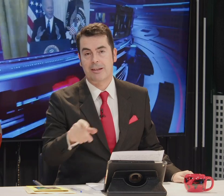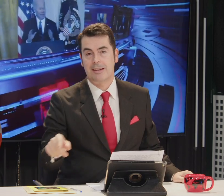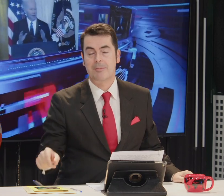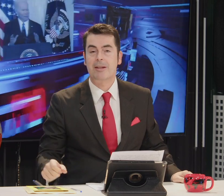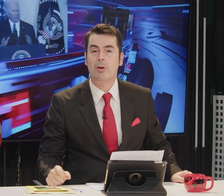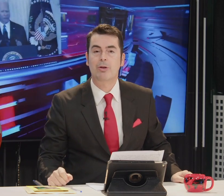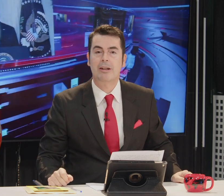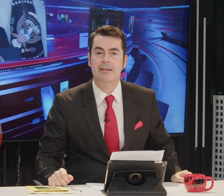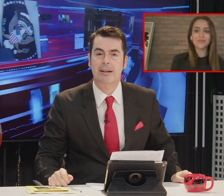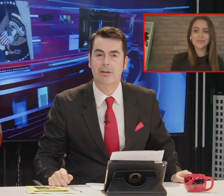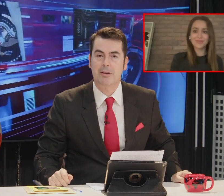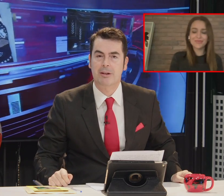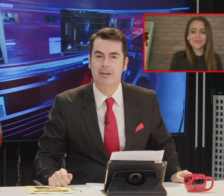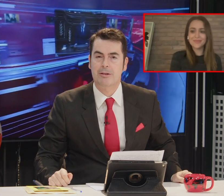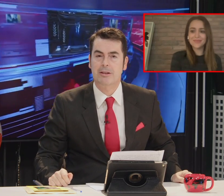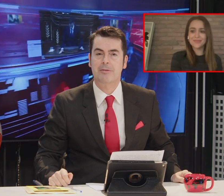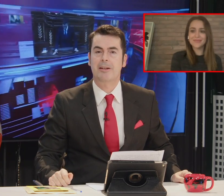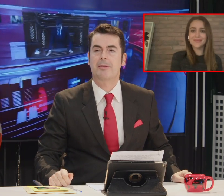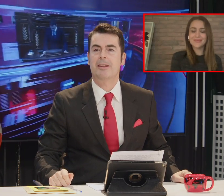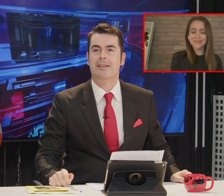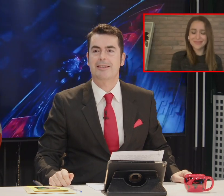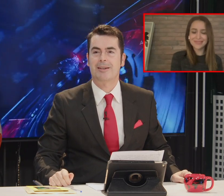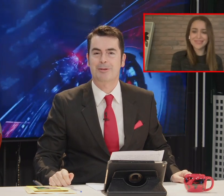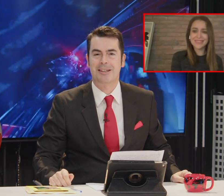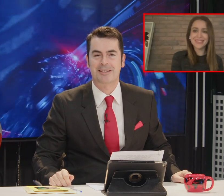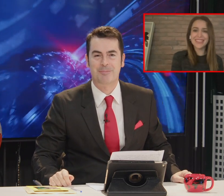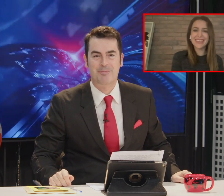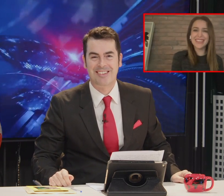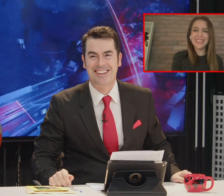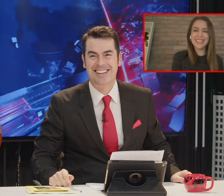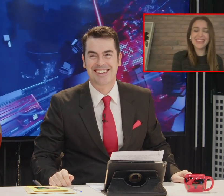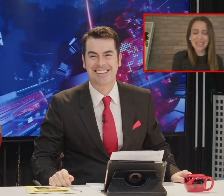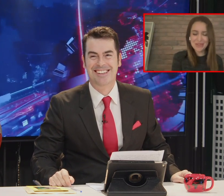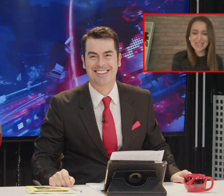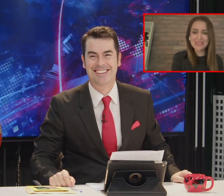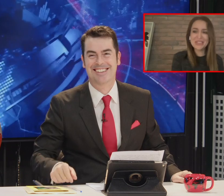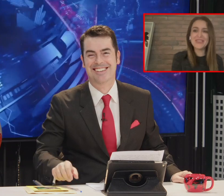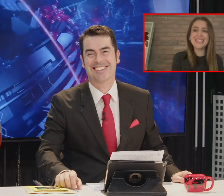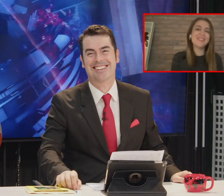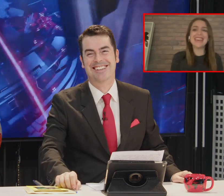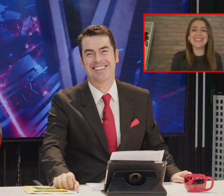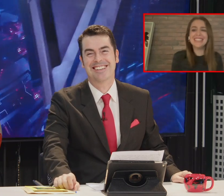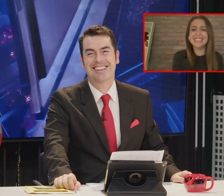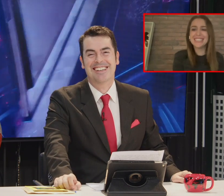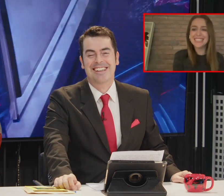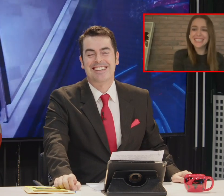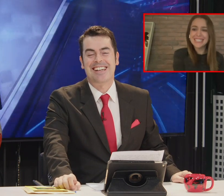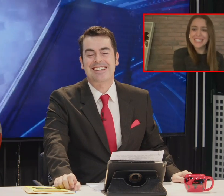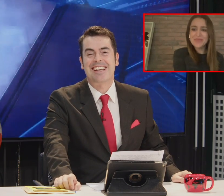Vamos a conectar directamente con Teresa Gómez. Buenas noches y feliz Navidad, Teresa. ¿Cómo estás? ¿Qué tal? Buenas noches, feliz Navidad.